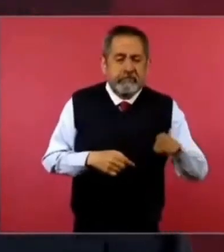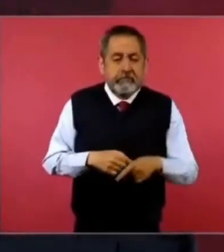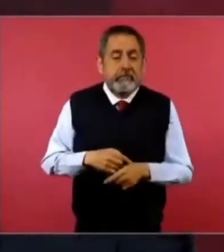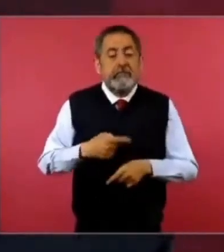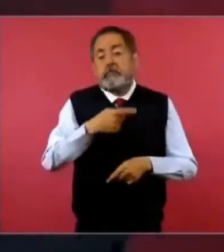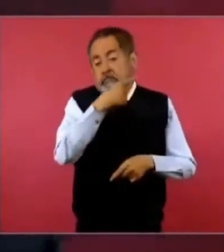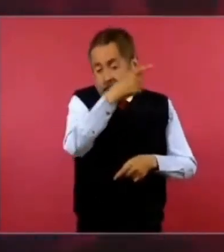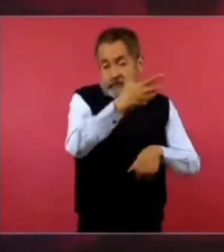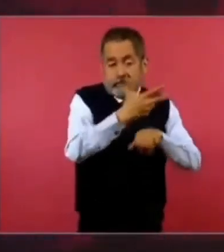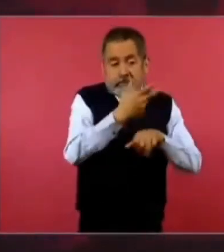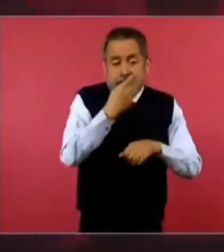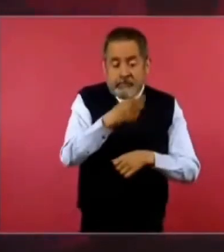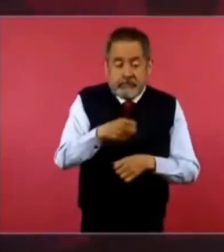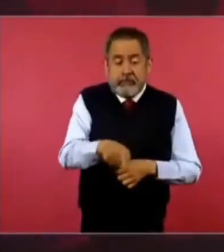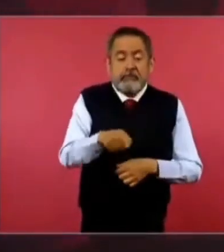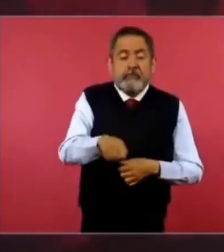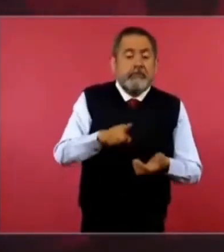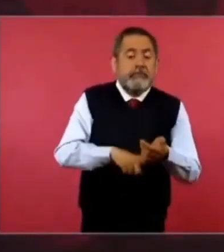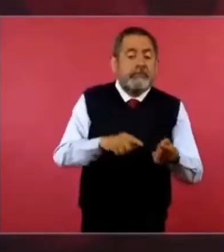locales